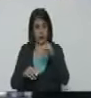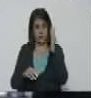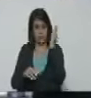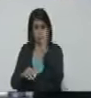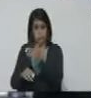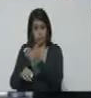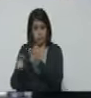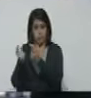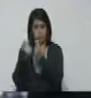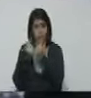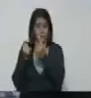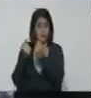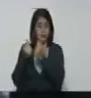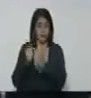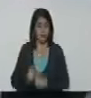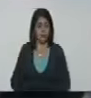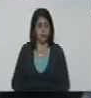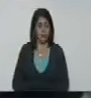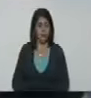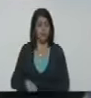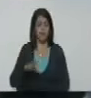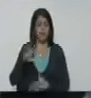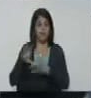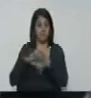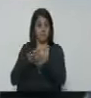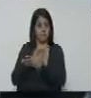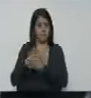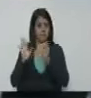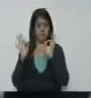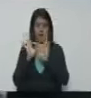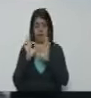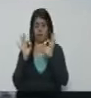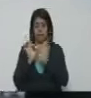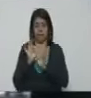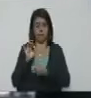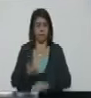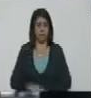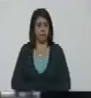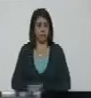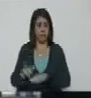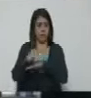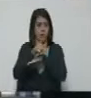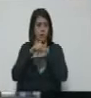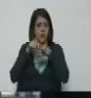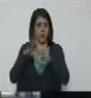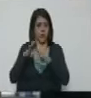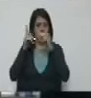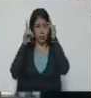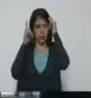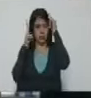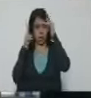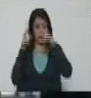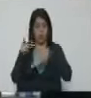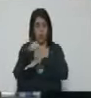sanciones económicas no afectaron en nada al gobierno de Chávez ni al